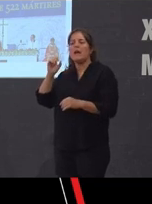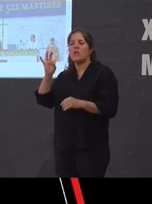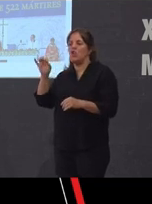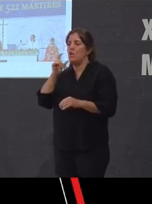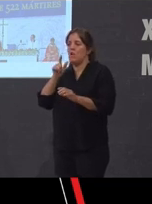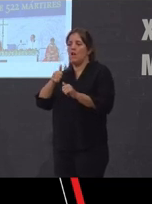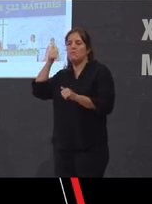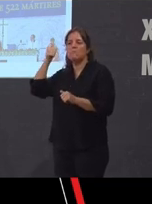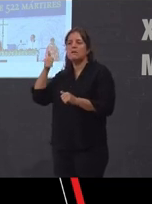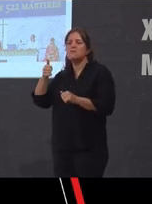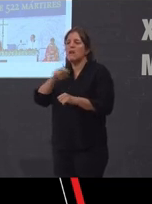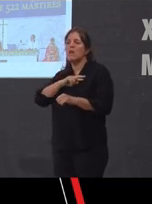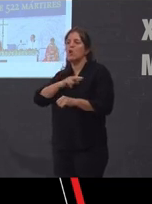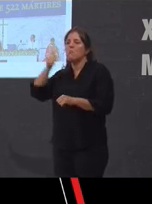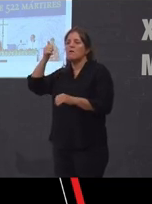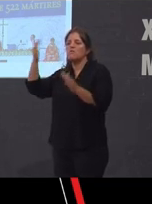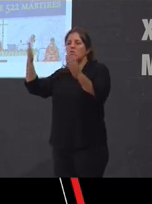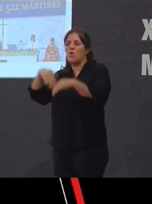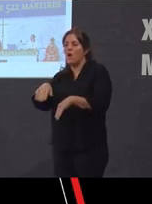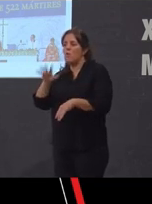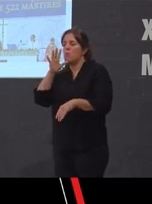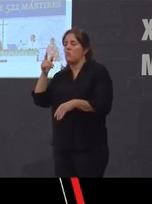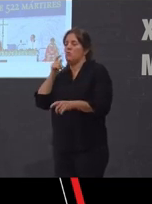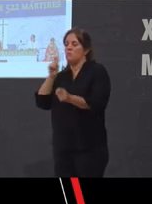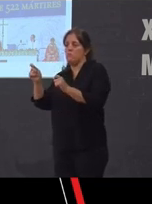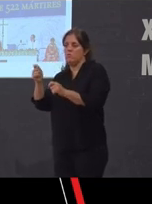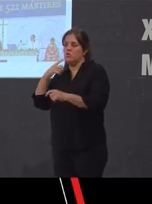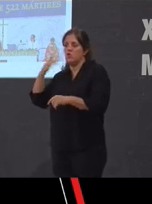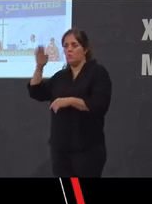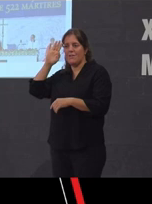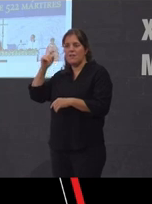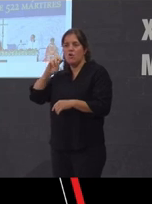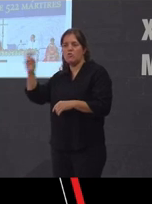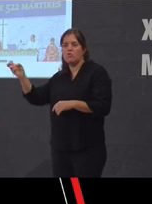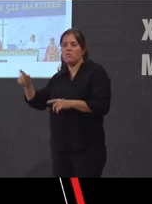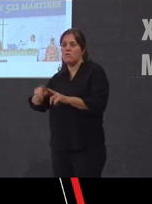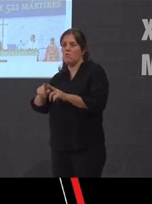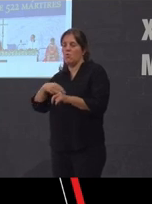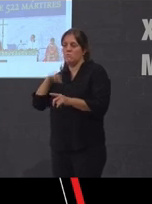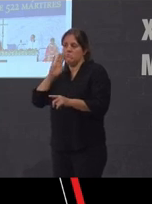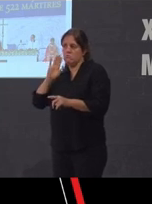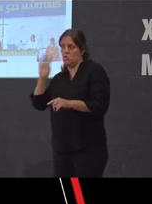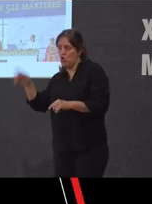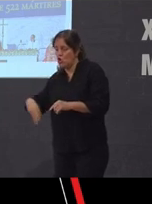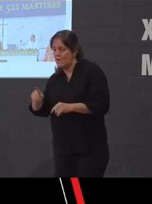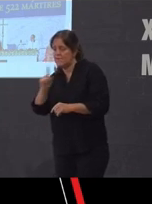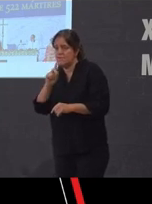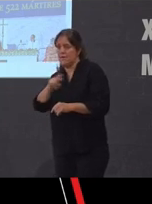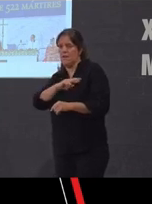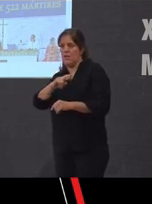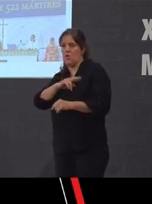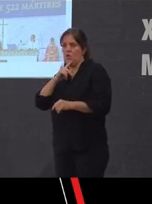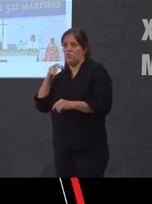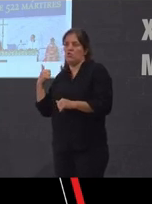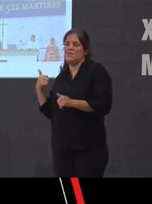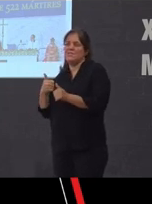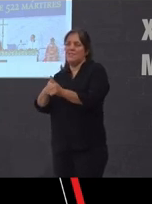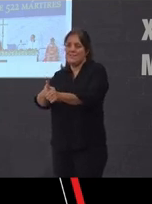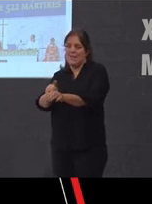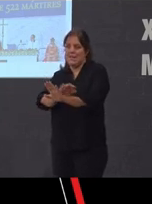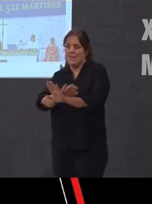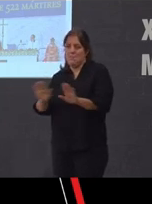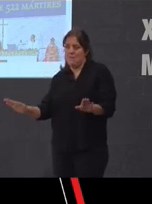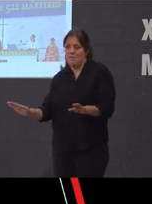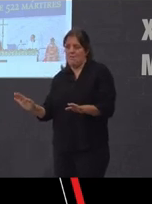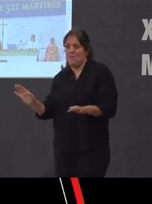que a católica. Polo tanto, protestantes son hereses, polo tanto, calquera outra comunidade non é religión. Eso son heresías,